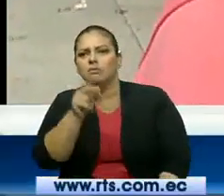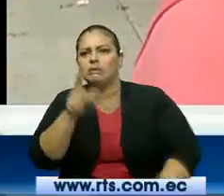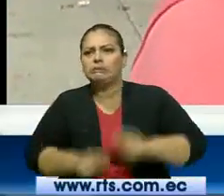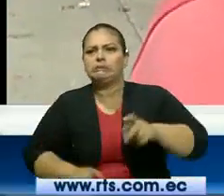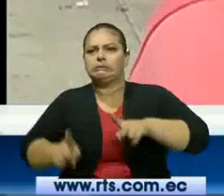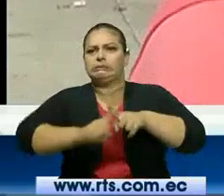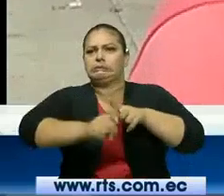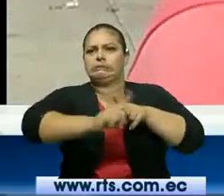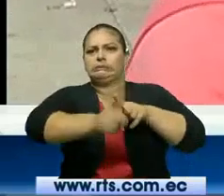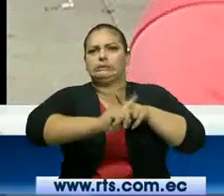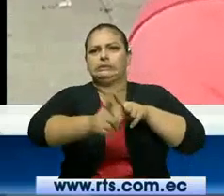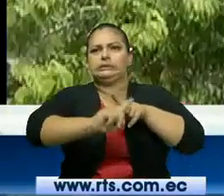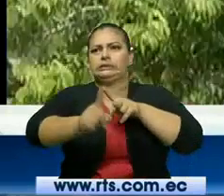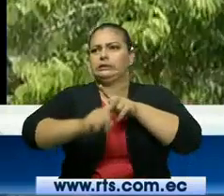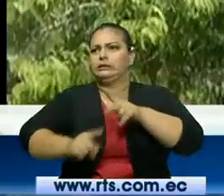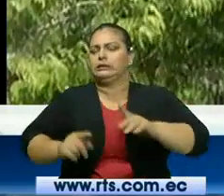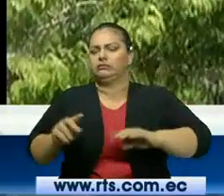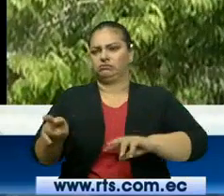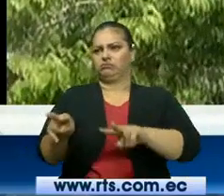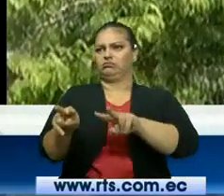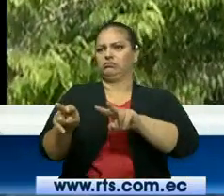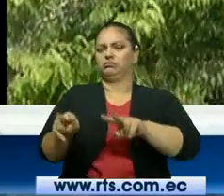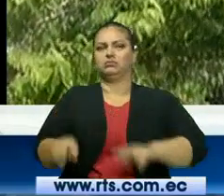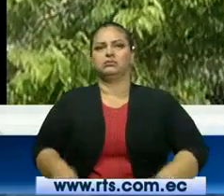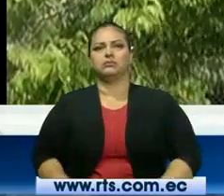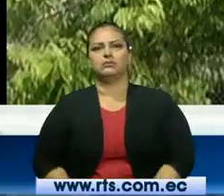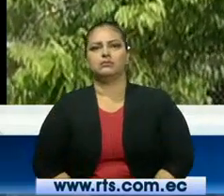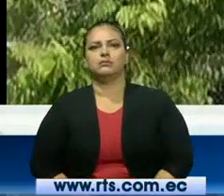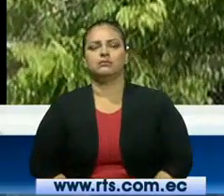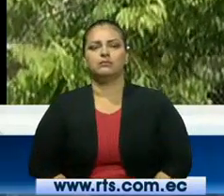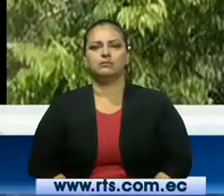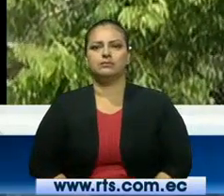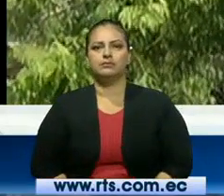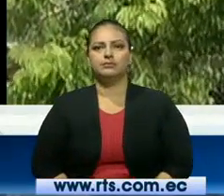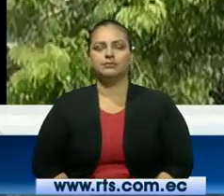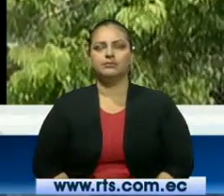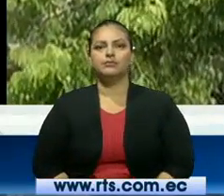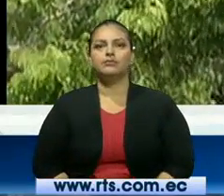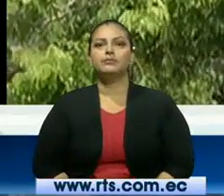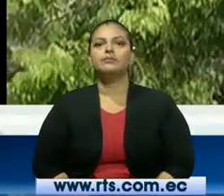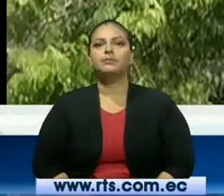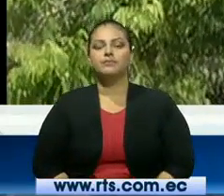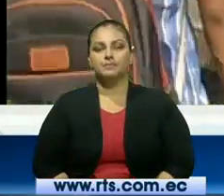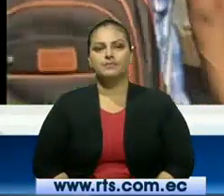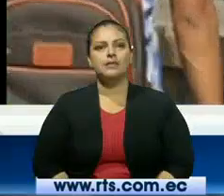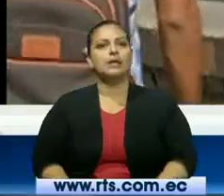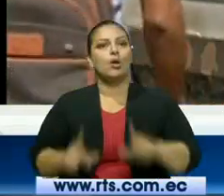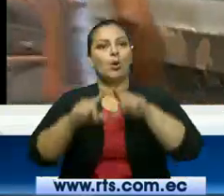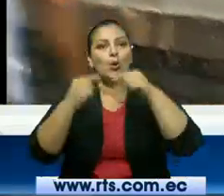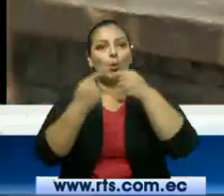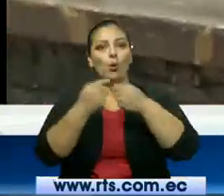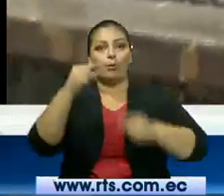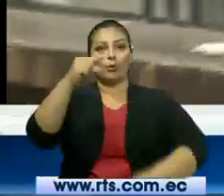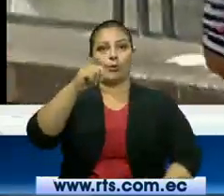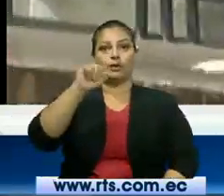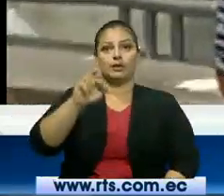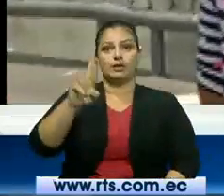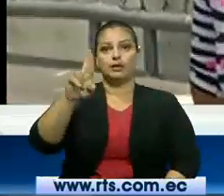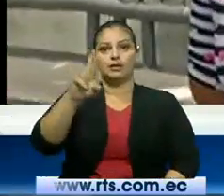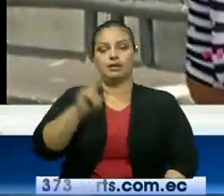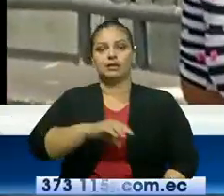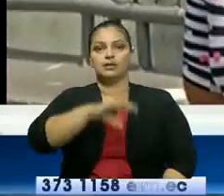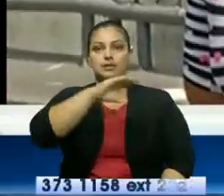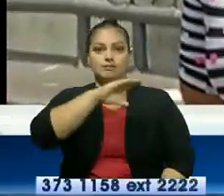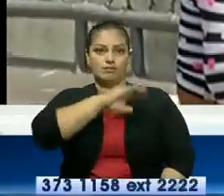entonces... llama la atención. De ahí que los alumnos fueron evacuados del plantel. Elementos de la Policía Nacional llegaron, realizaron